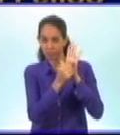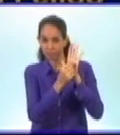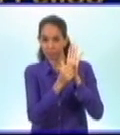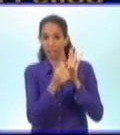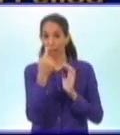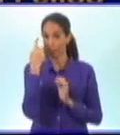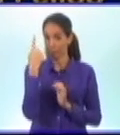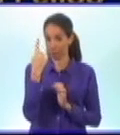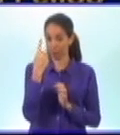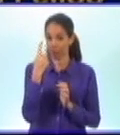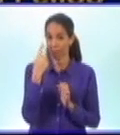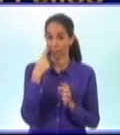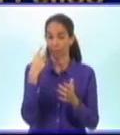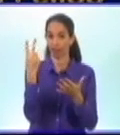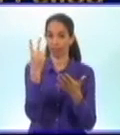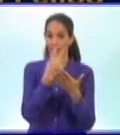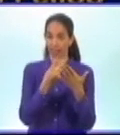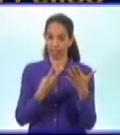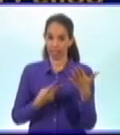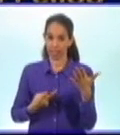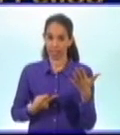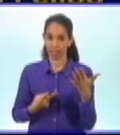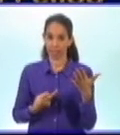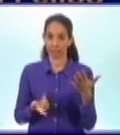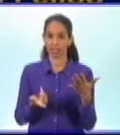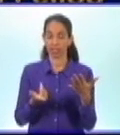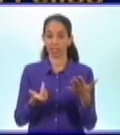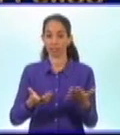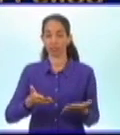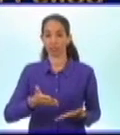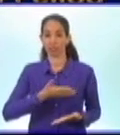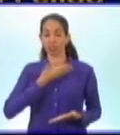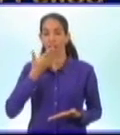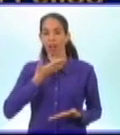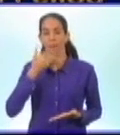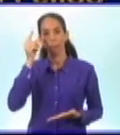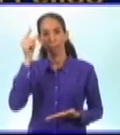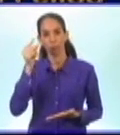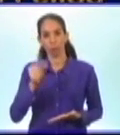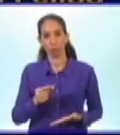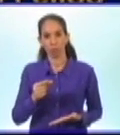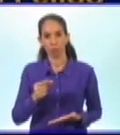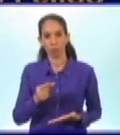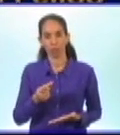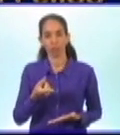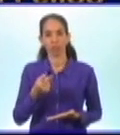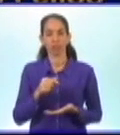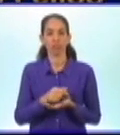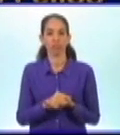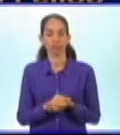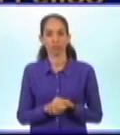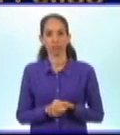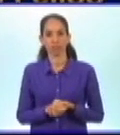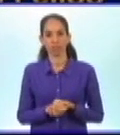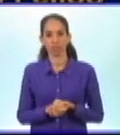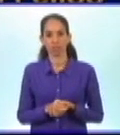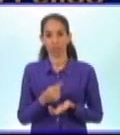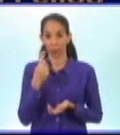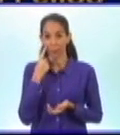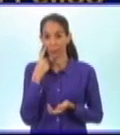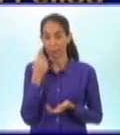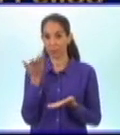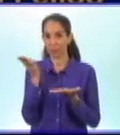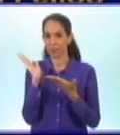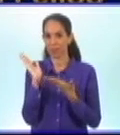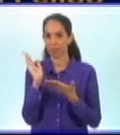texto, que es del poeta nacional de Nicaragua, Rubén Darío, como pueden apreciar, se han empleado los